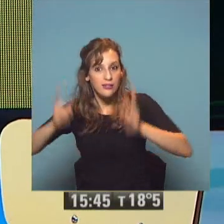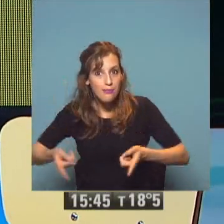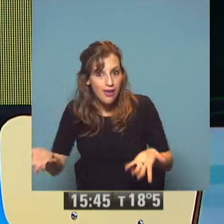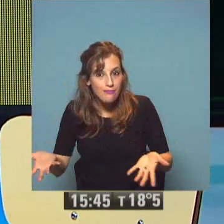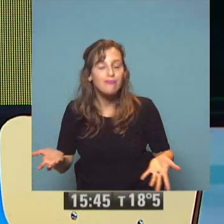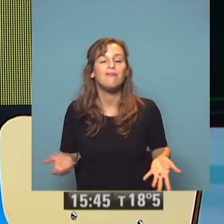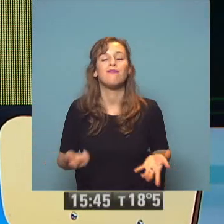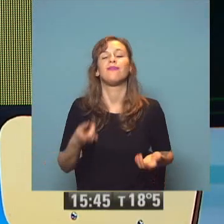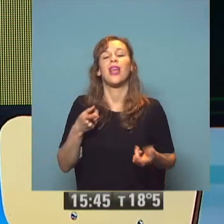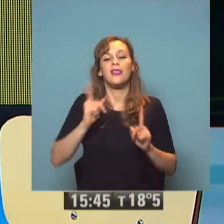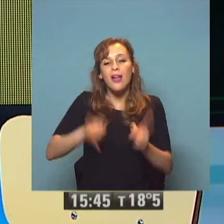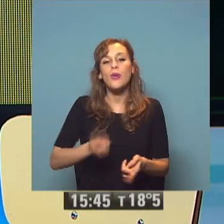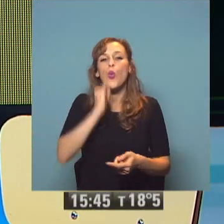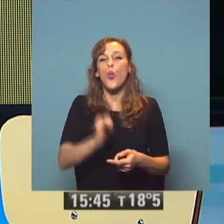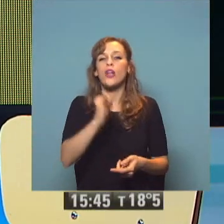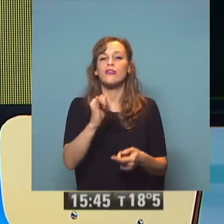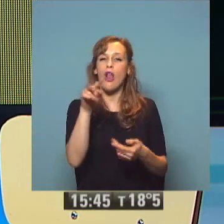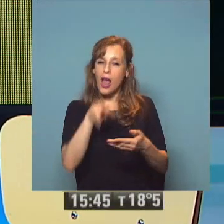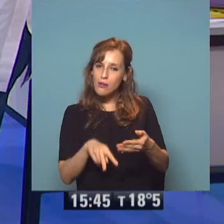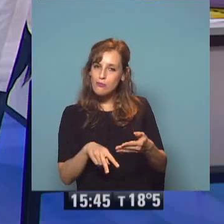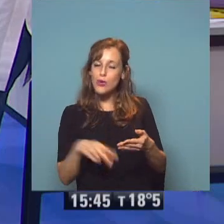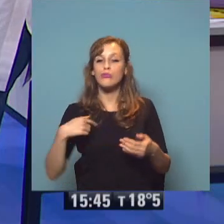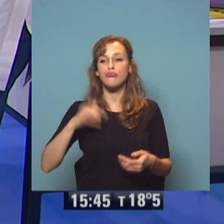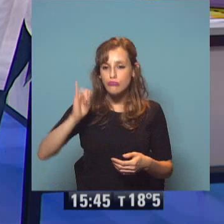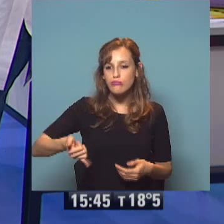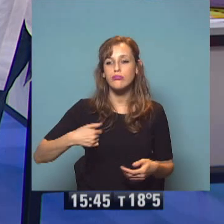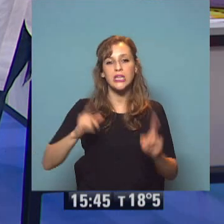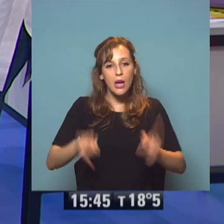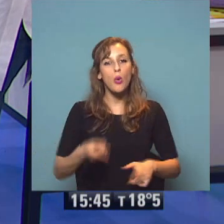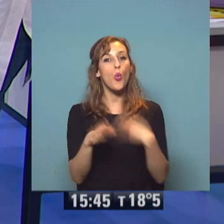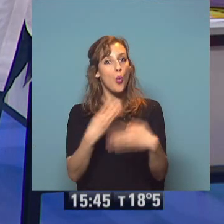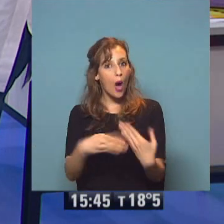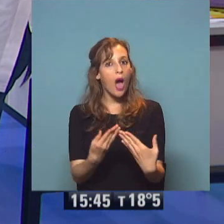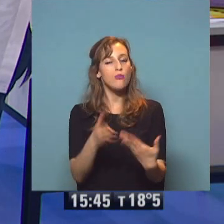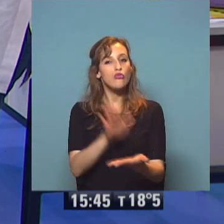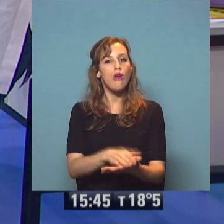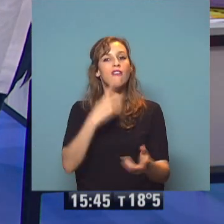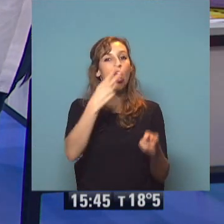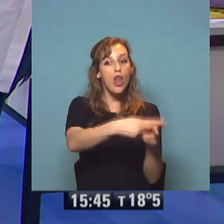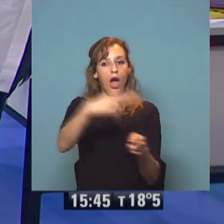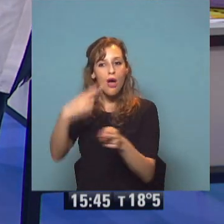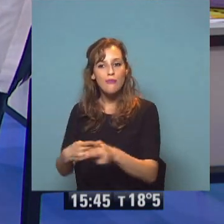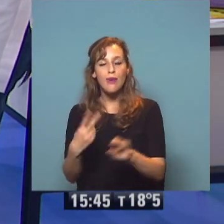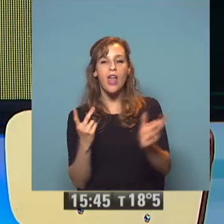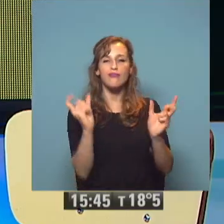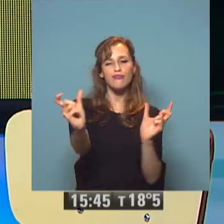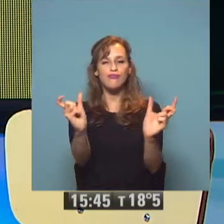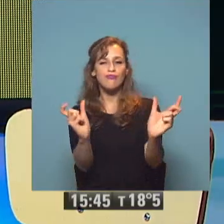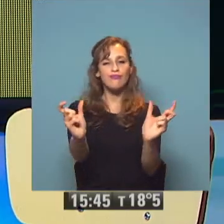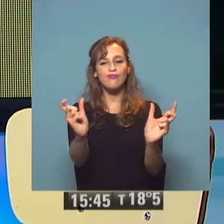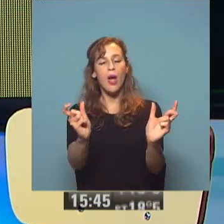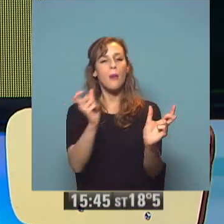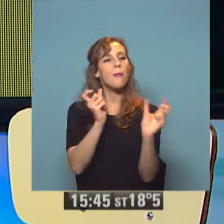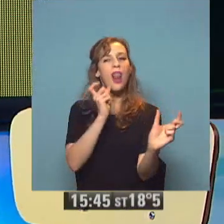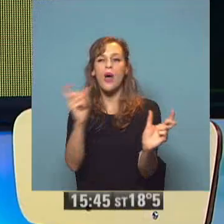también leímos el cuento. Leímos el cuento, pero también estuvimos jugando los detectives. Sí, jugamos con los nombres. Jugamos con los nombres y con